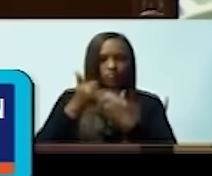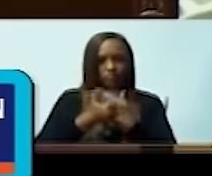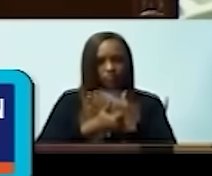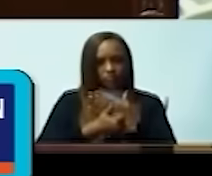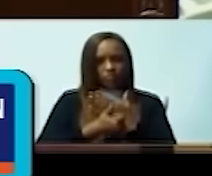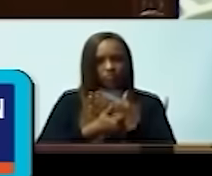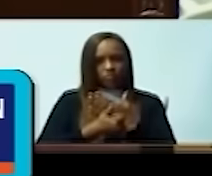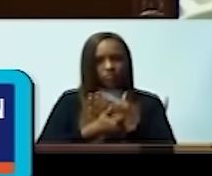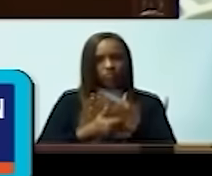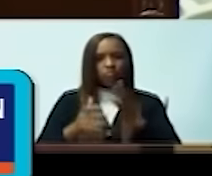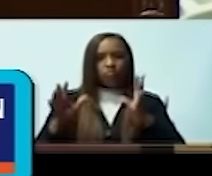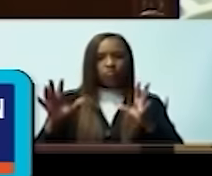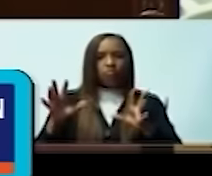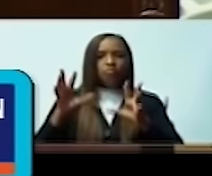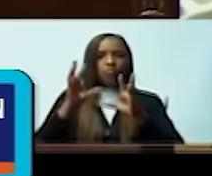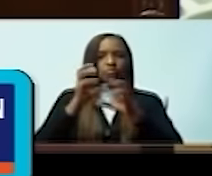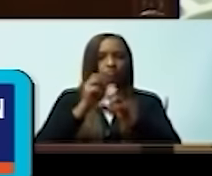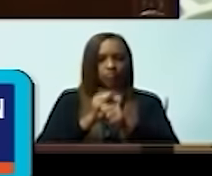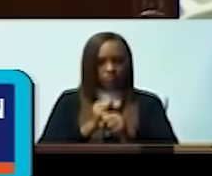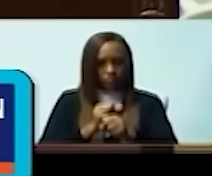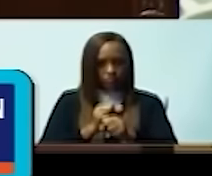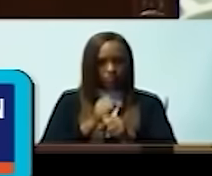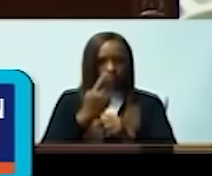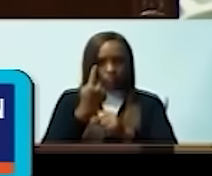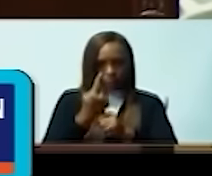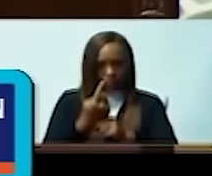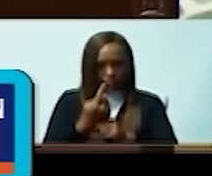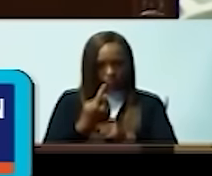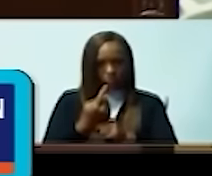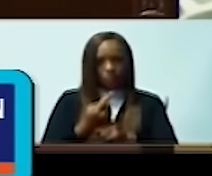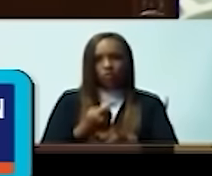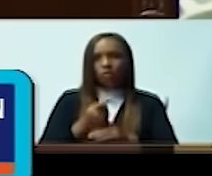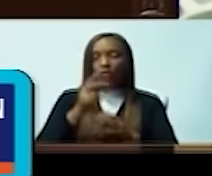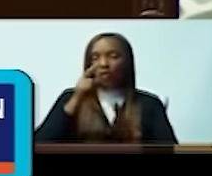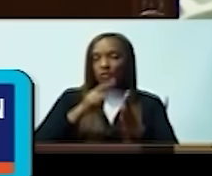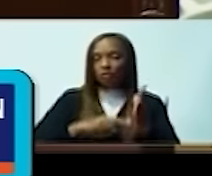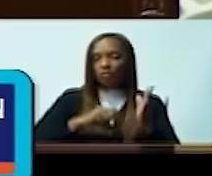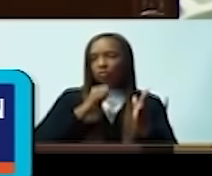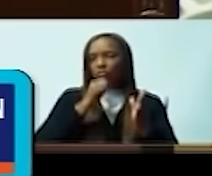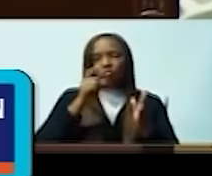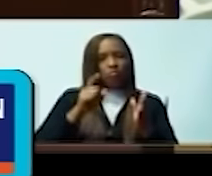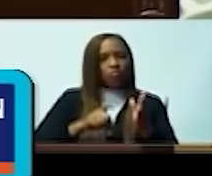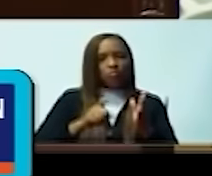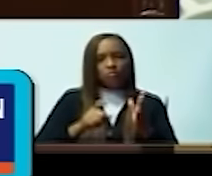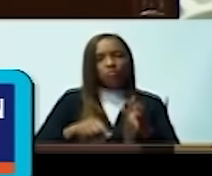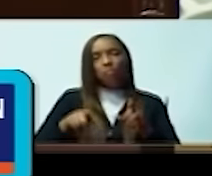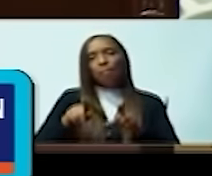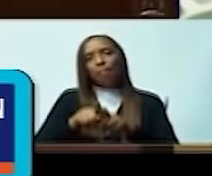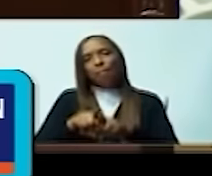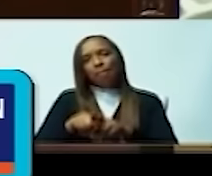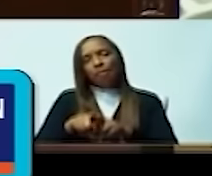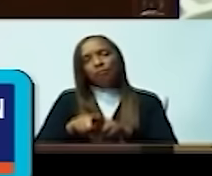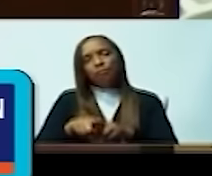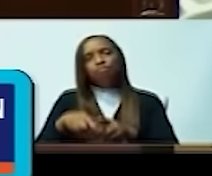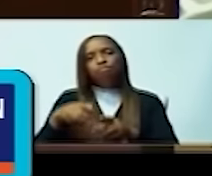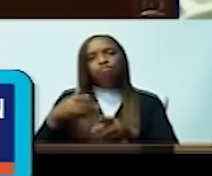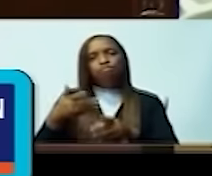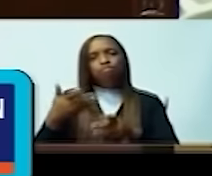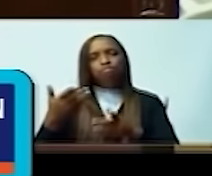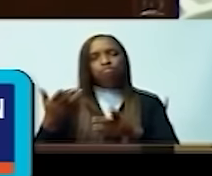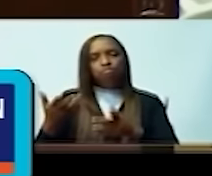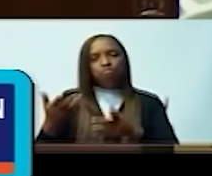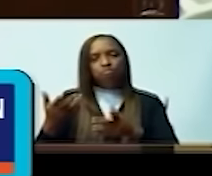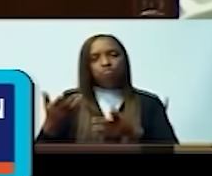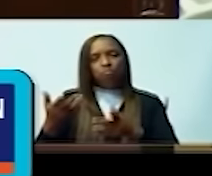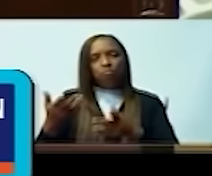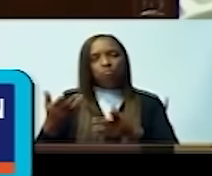proyectos, sean liberados de lectura para conocerlo en primera. Los que estén de